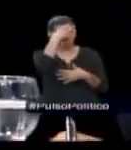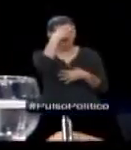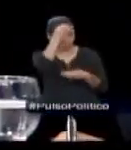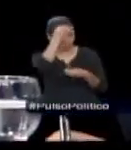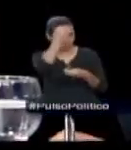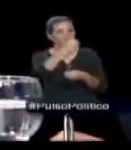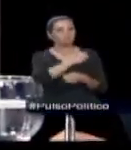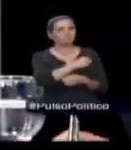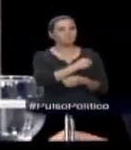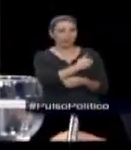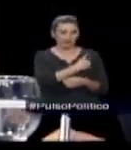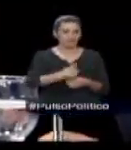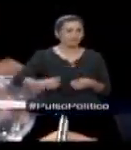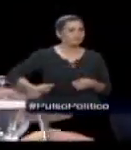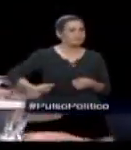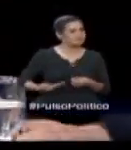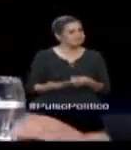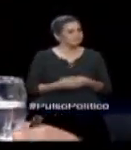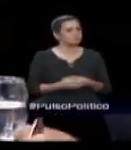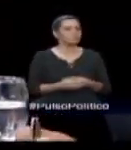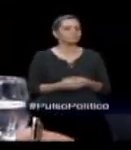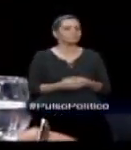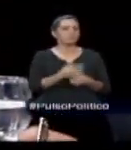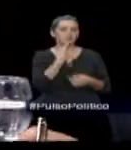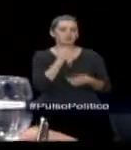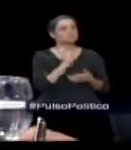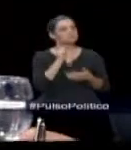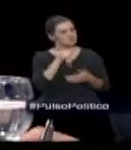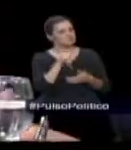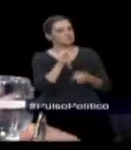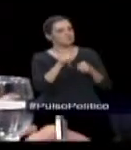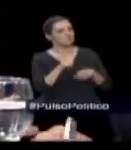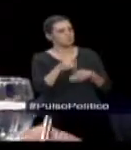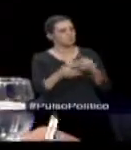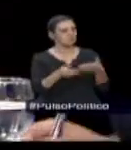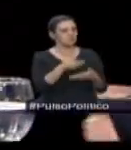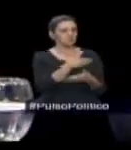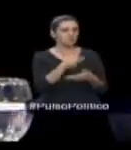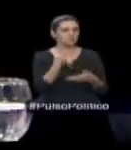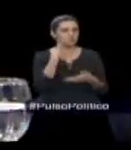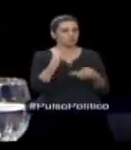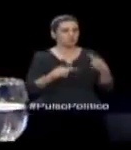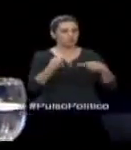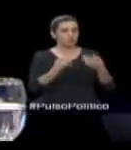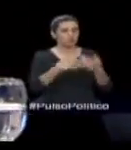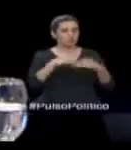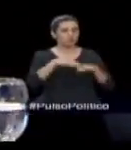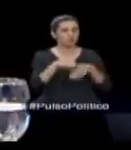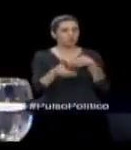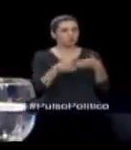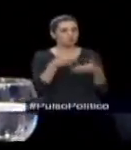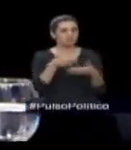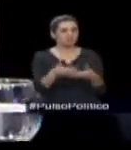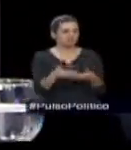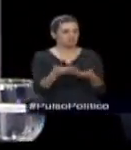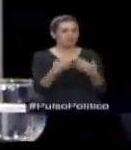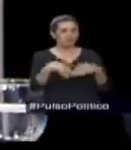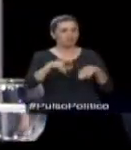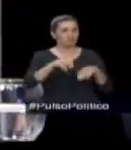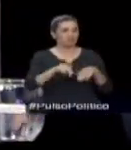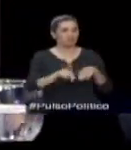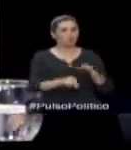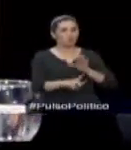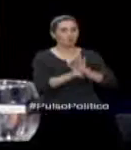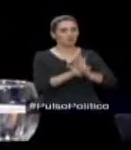gobernante de turno santificó el procedimiento y por ello es que la discusión sobre el procedimiento ha dejado de ser jurídica